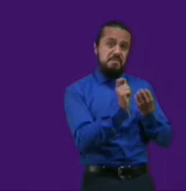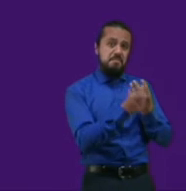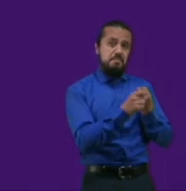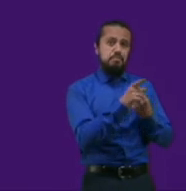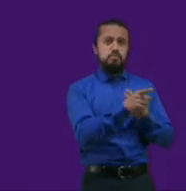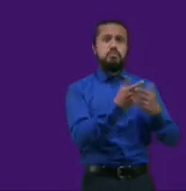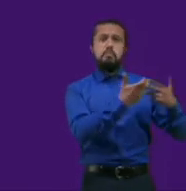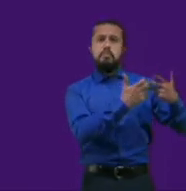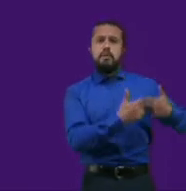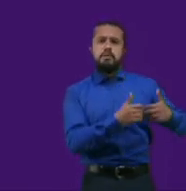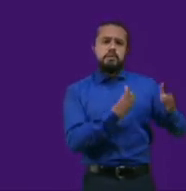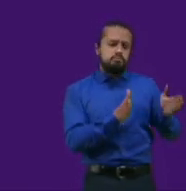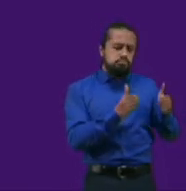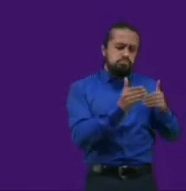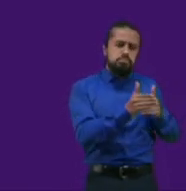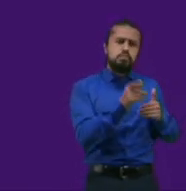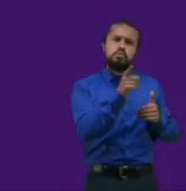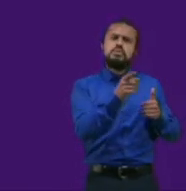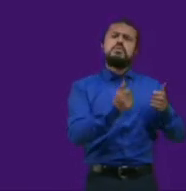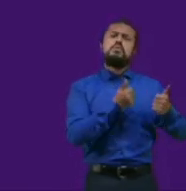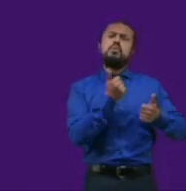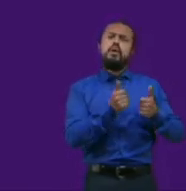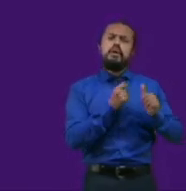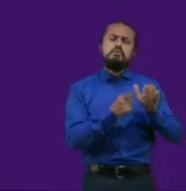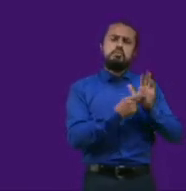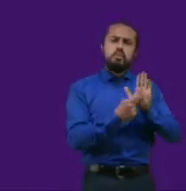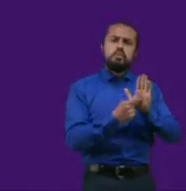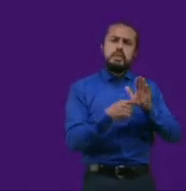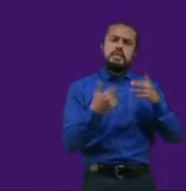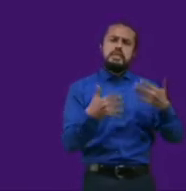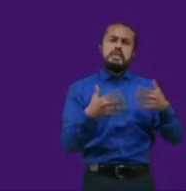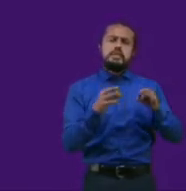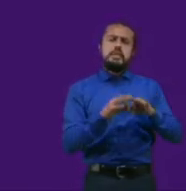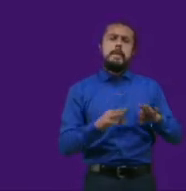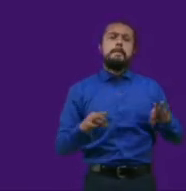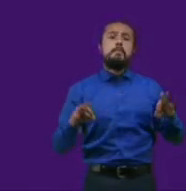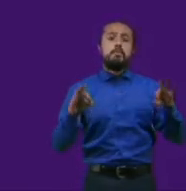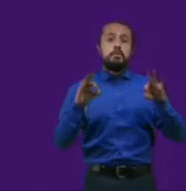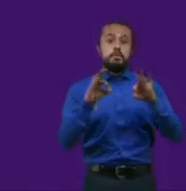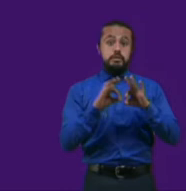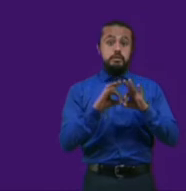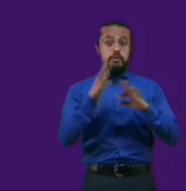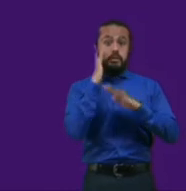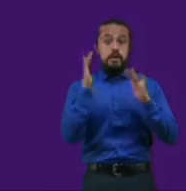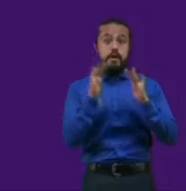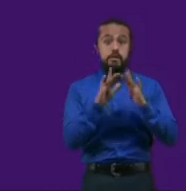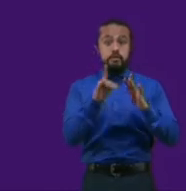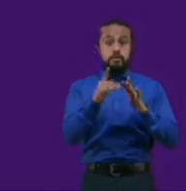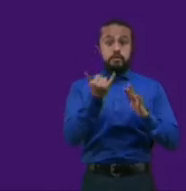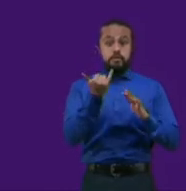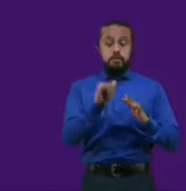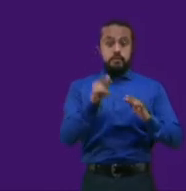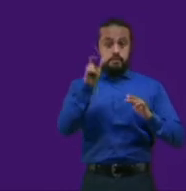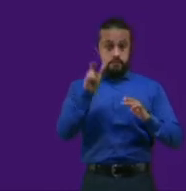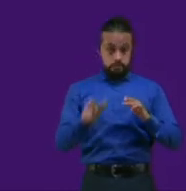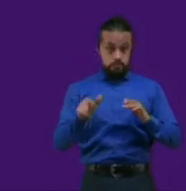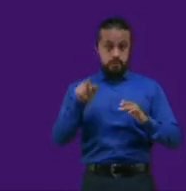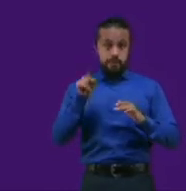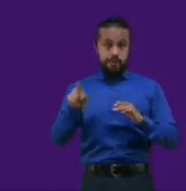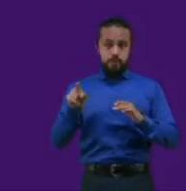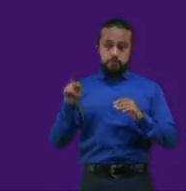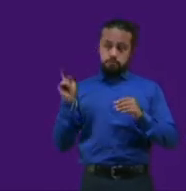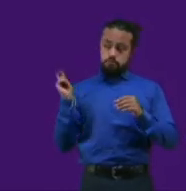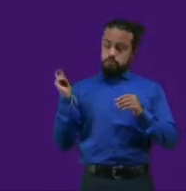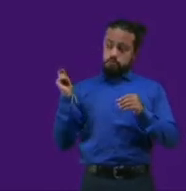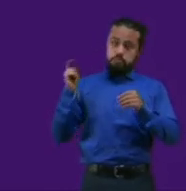proveedores. ¿Qué le mostrarías tú que sería importante para ti cuando te sientas enfrente de un inversionista para describirle